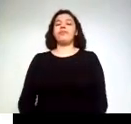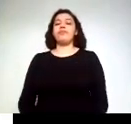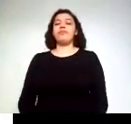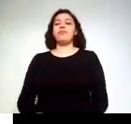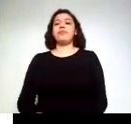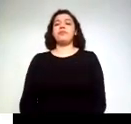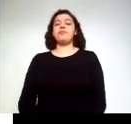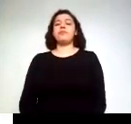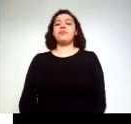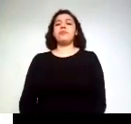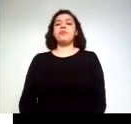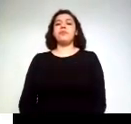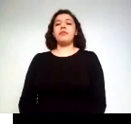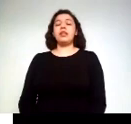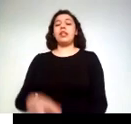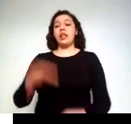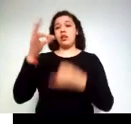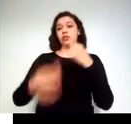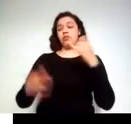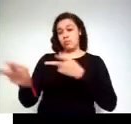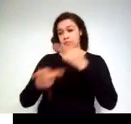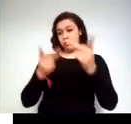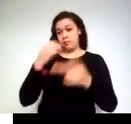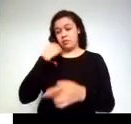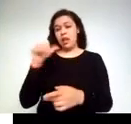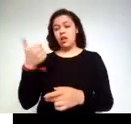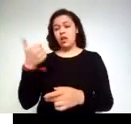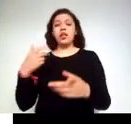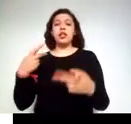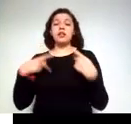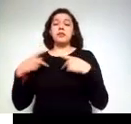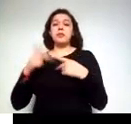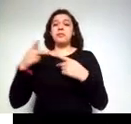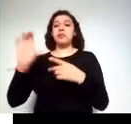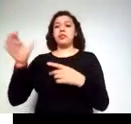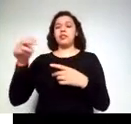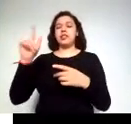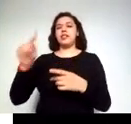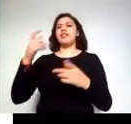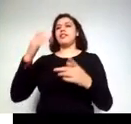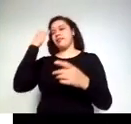Si quieren, esta sería la última pregunta. Tenemos más preguntas a través del chat, pero por cuestiones del tiempo, con esta